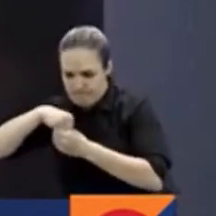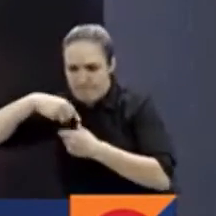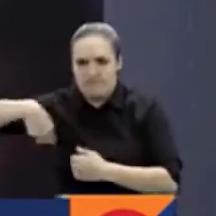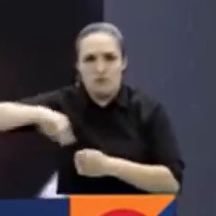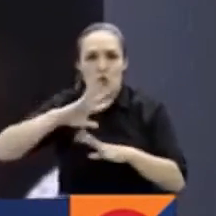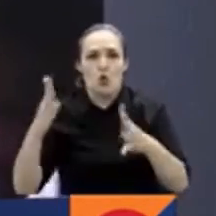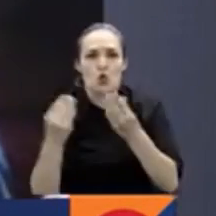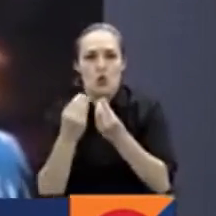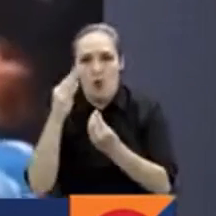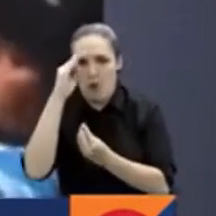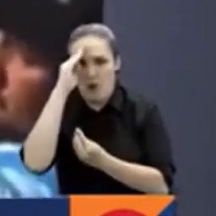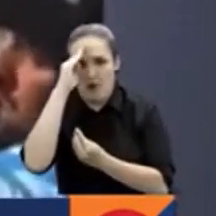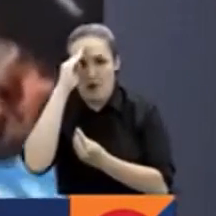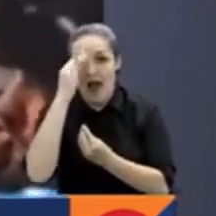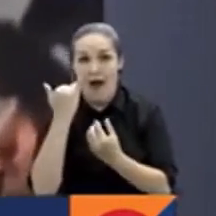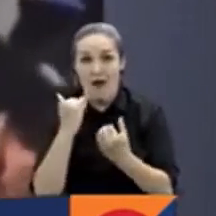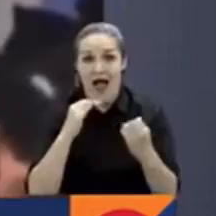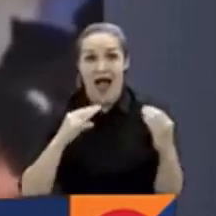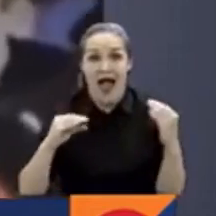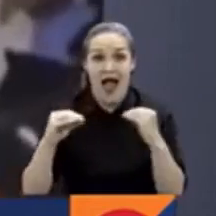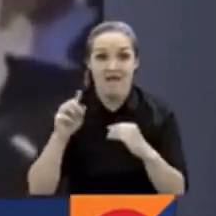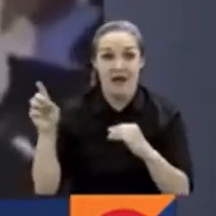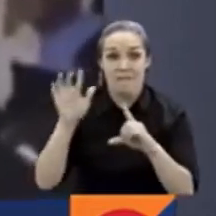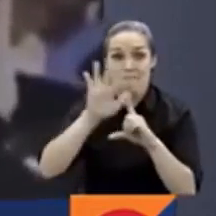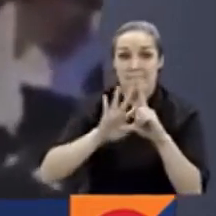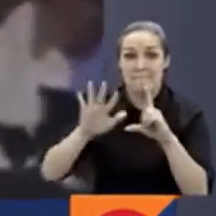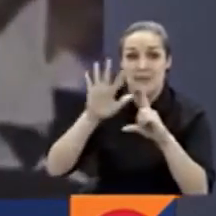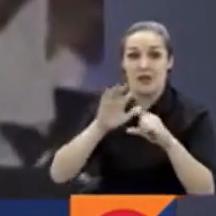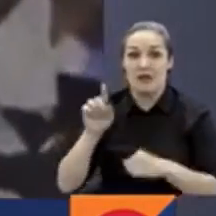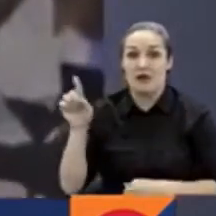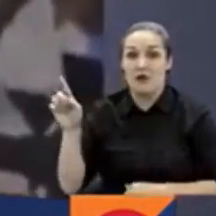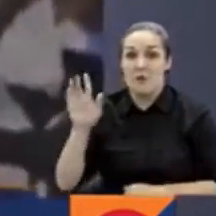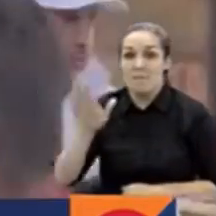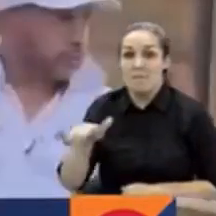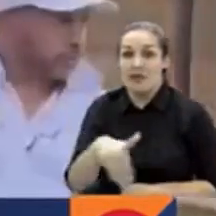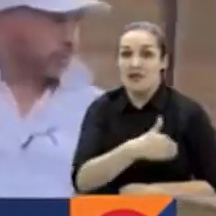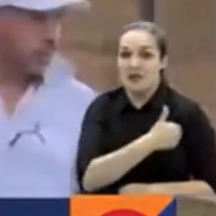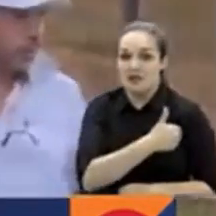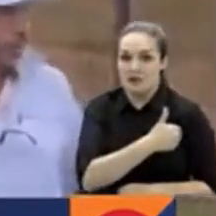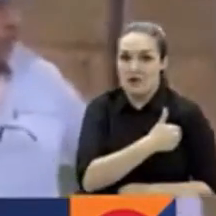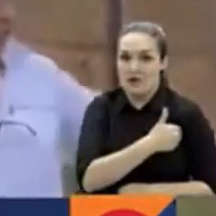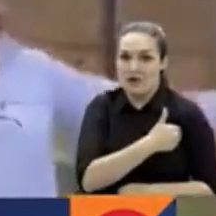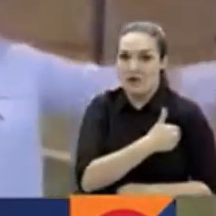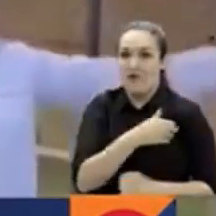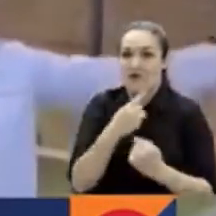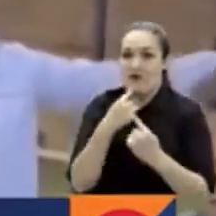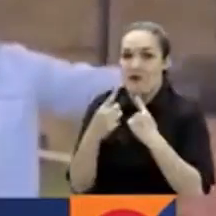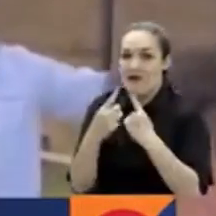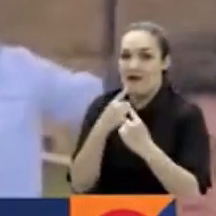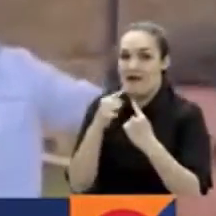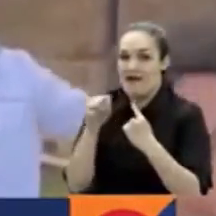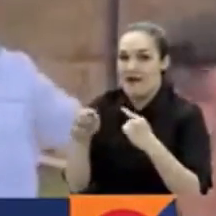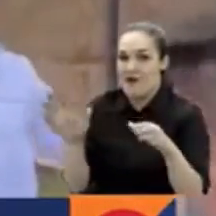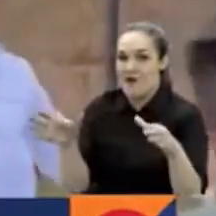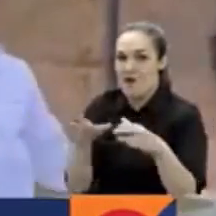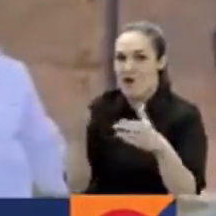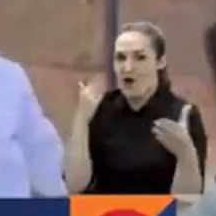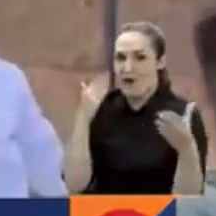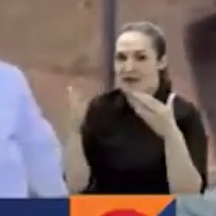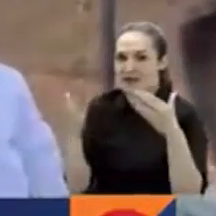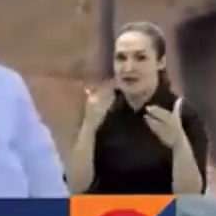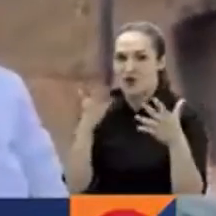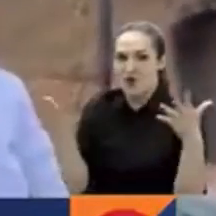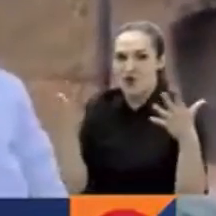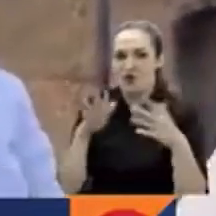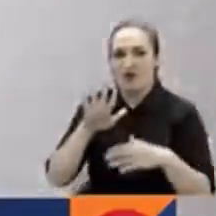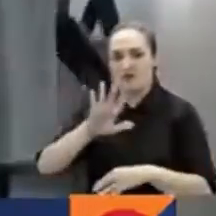institución policial. Hay polémica por estas declaraciones del ministro Alfonso Prada en los diálogos después de la liberación en los pozos de